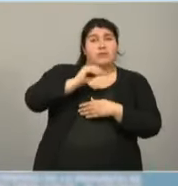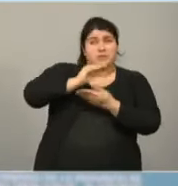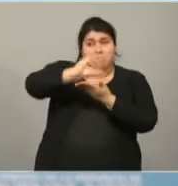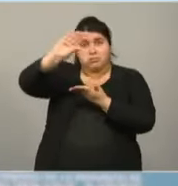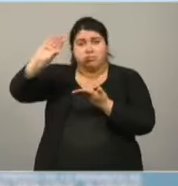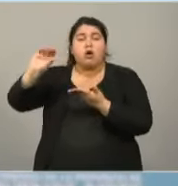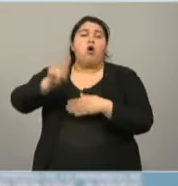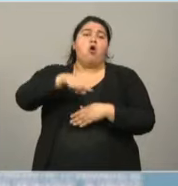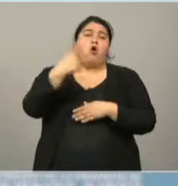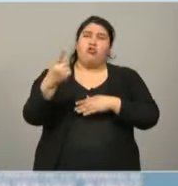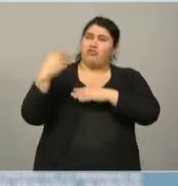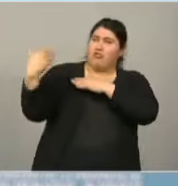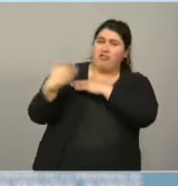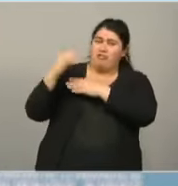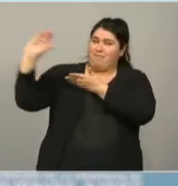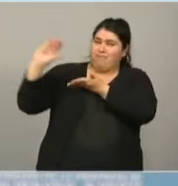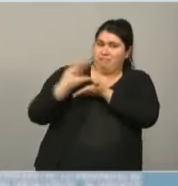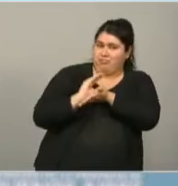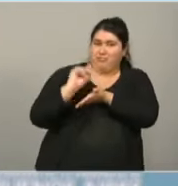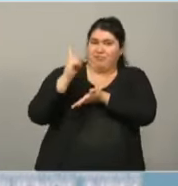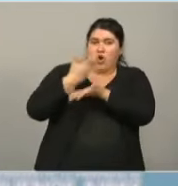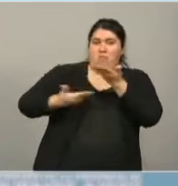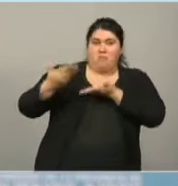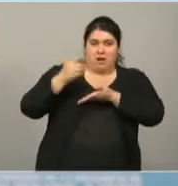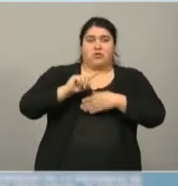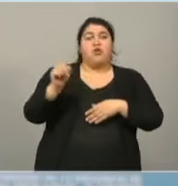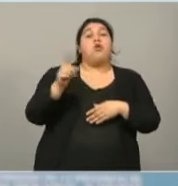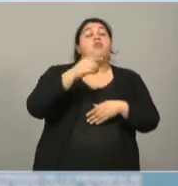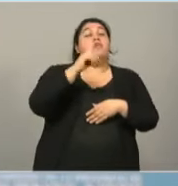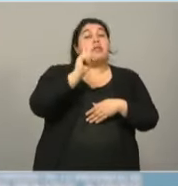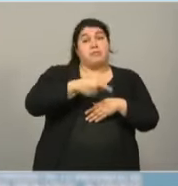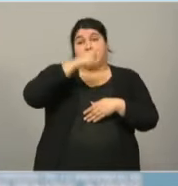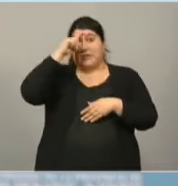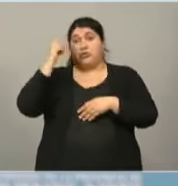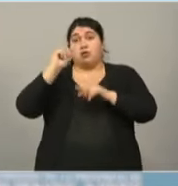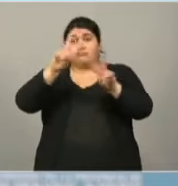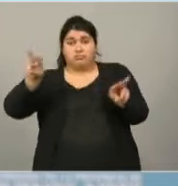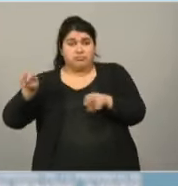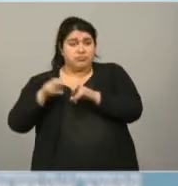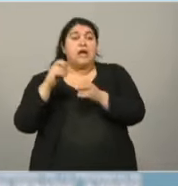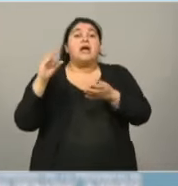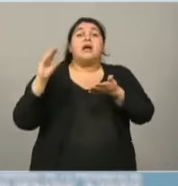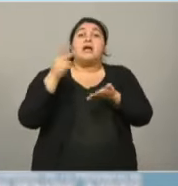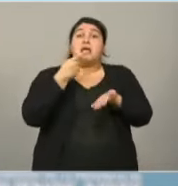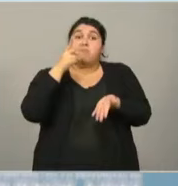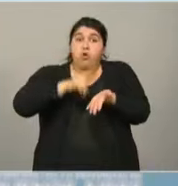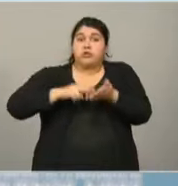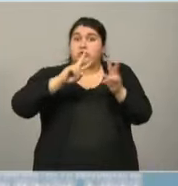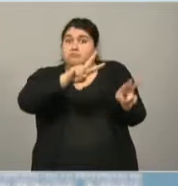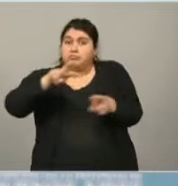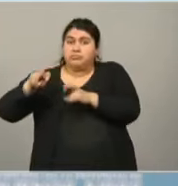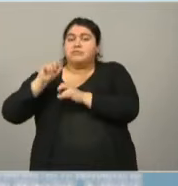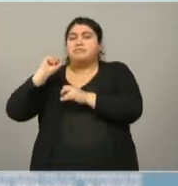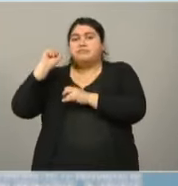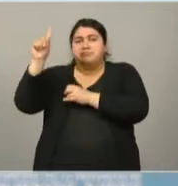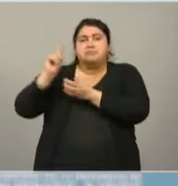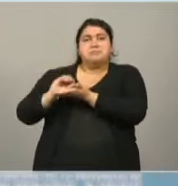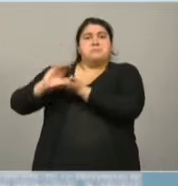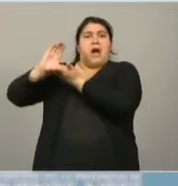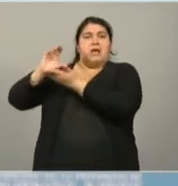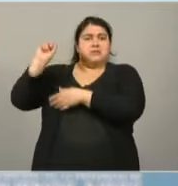coparticipables porque el estado nacional el gobierno nacional recauda también impuestos que no cop participa han crecido en términos